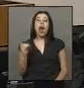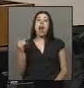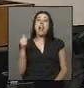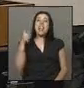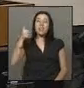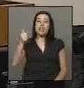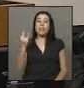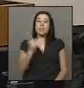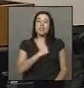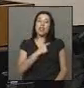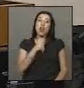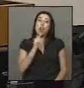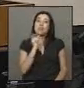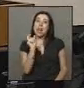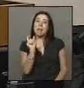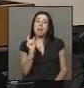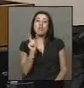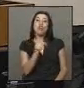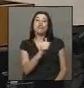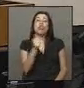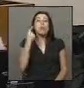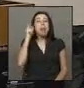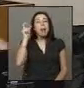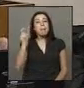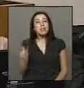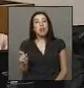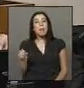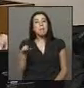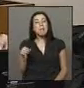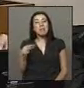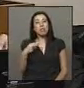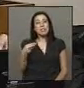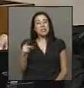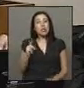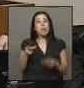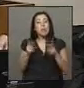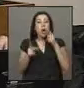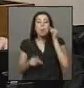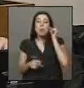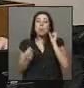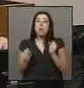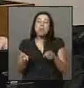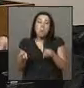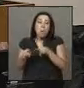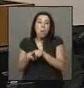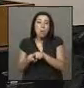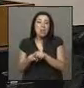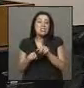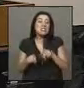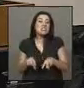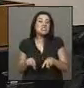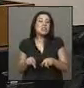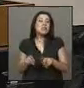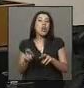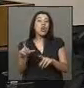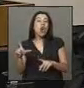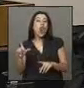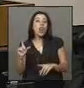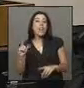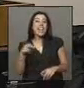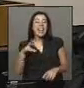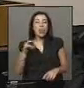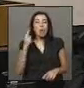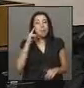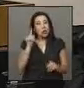no sea solo para personas del mismo sexo, lo que permite que parejas heterosexuales puedan unirse sin asignación de roles de género. Pero